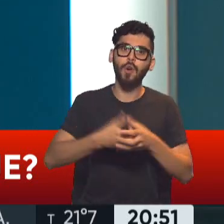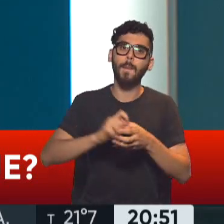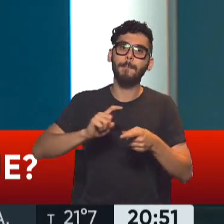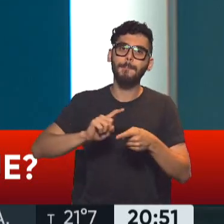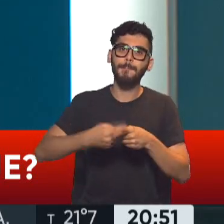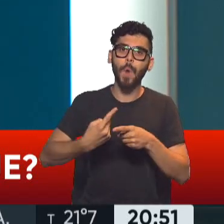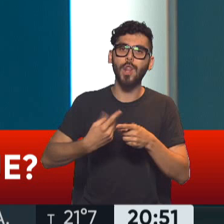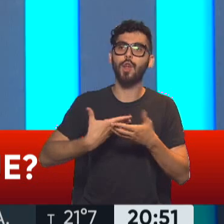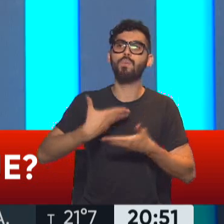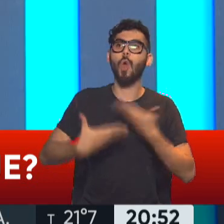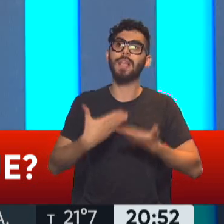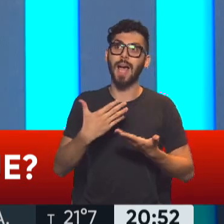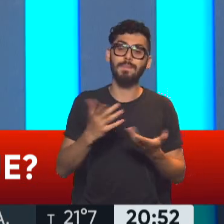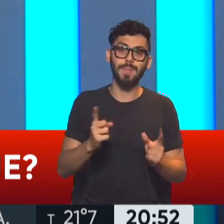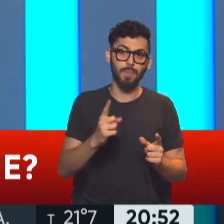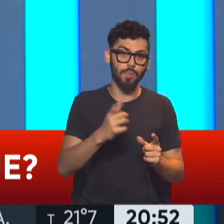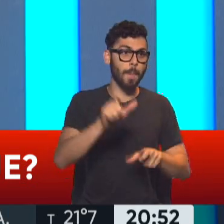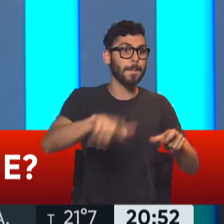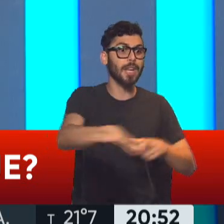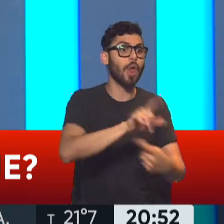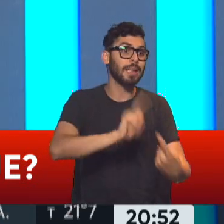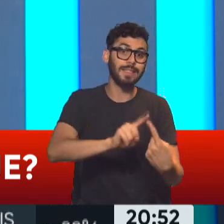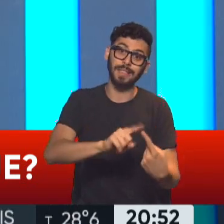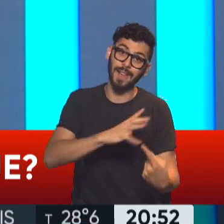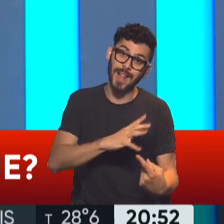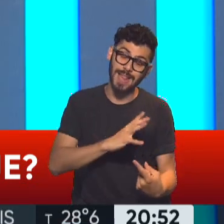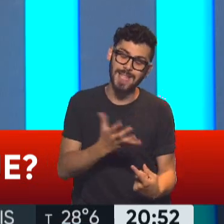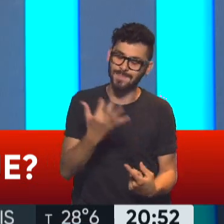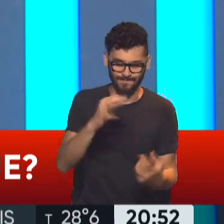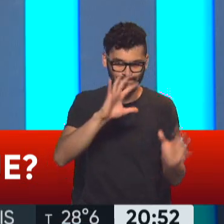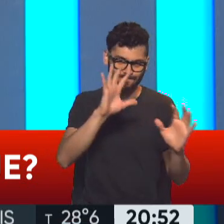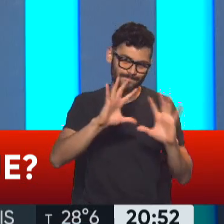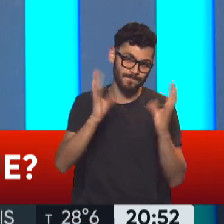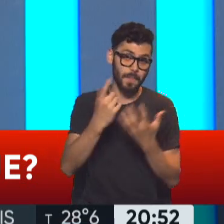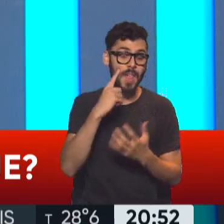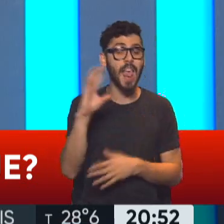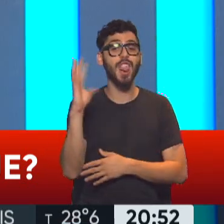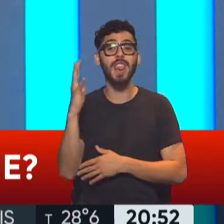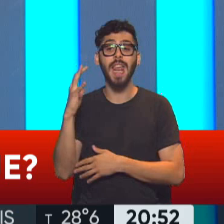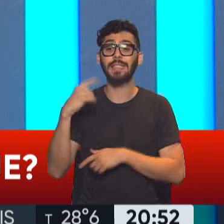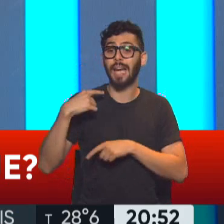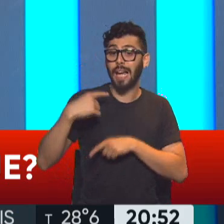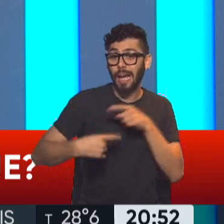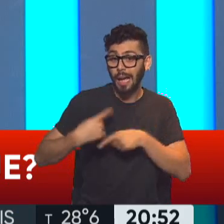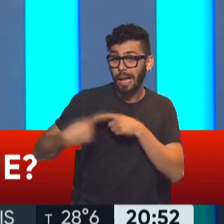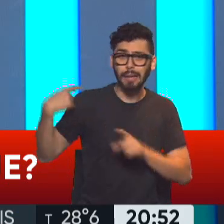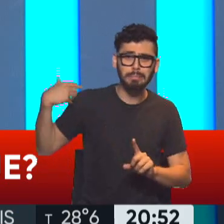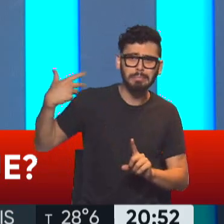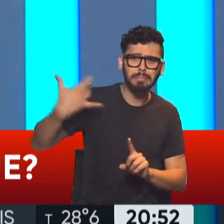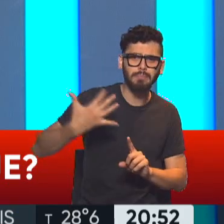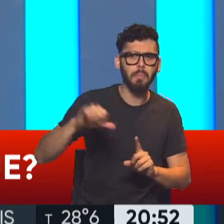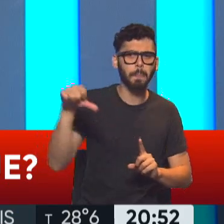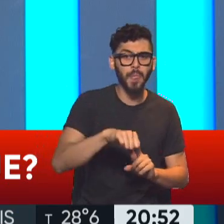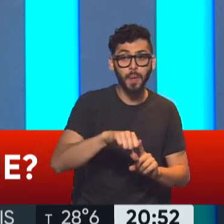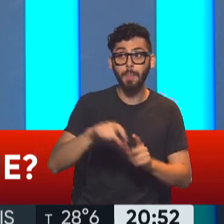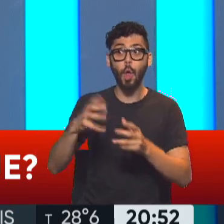gobiernos progresistas, no salir a buscar a la gente. Fíjate que pierde la derecha tradicional y gana la ultraderecha. Esto está pasando